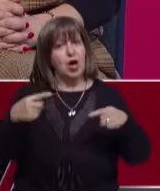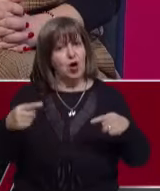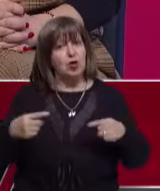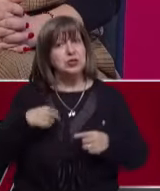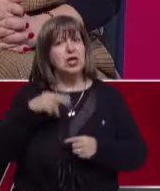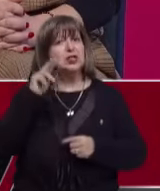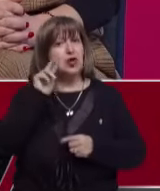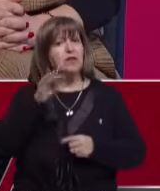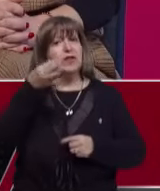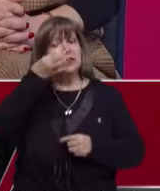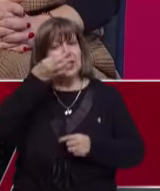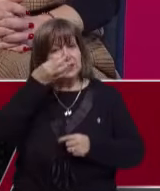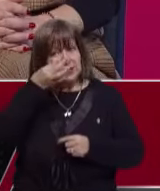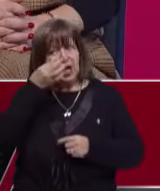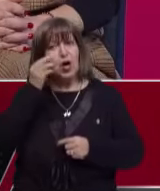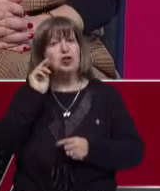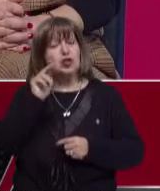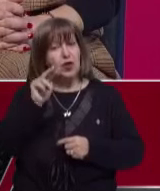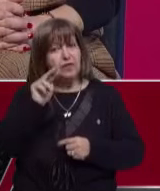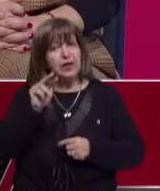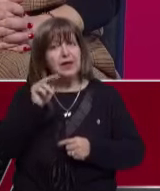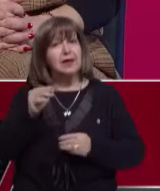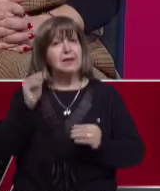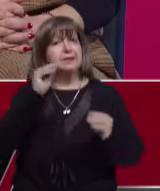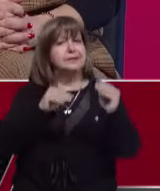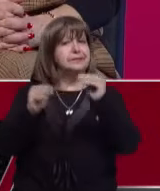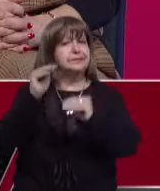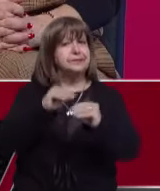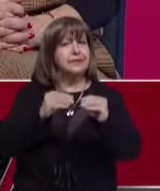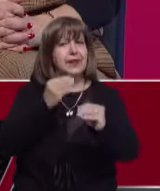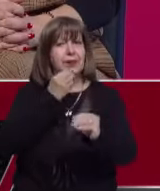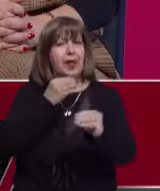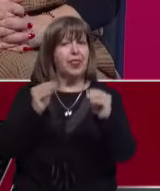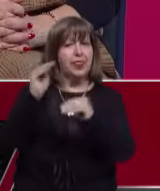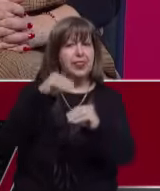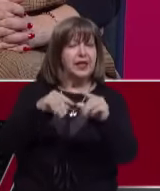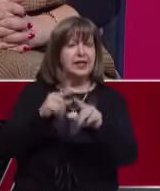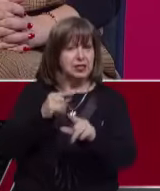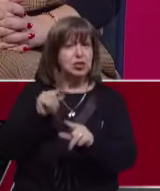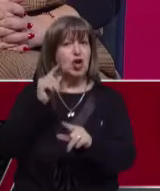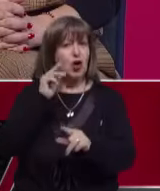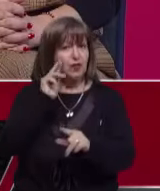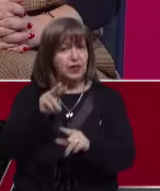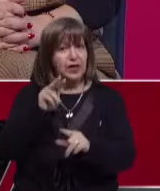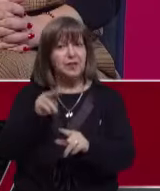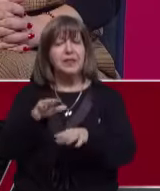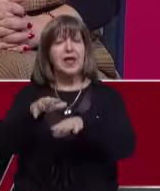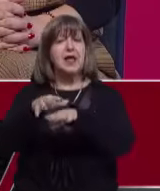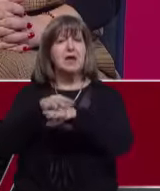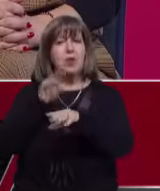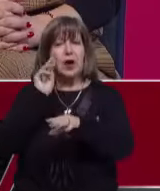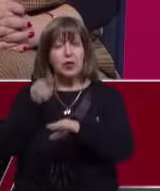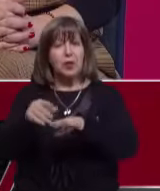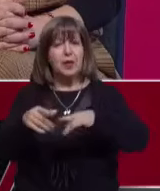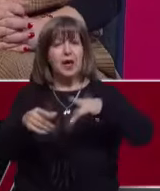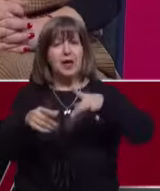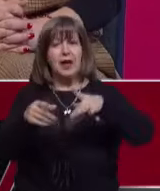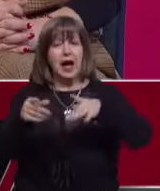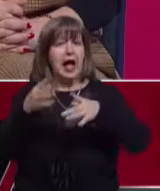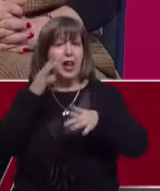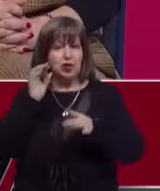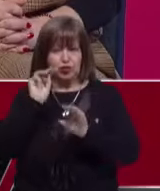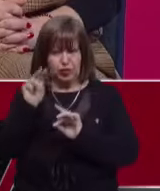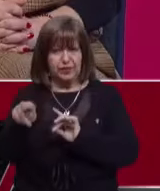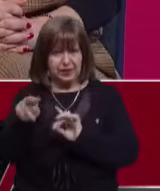quieran decir es como va a funcionar todo lo que lo que nos cuenten Ahora yo tengo mi hipótesis de lo que pasó qué crees estando en el